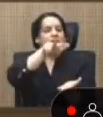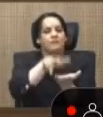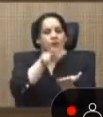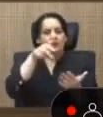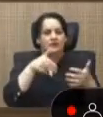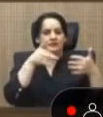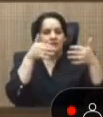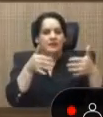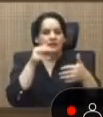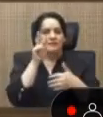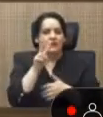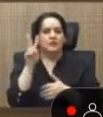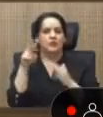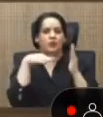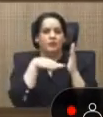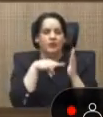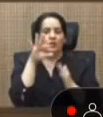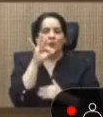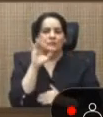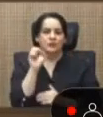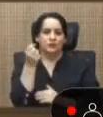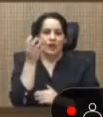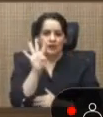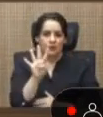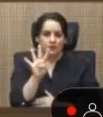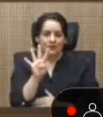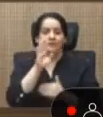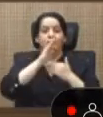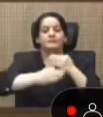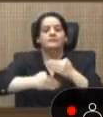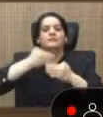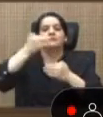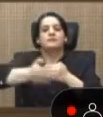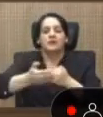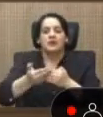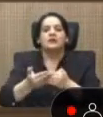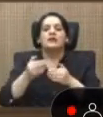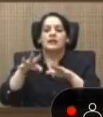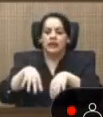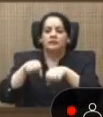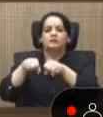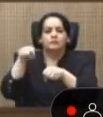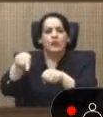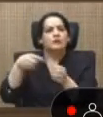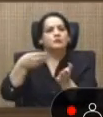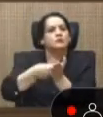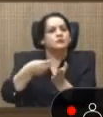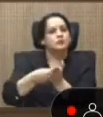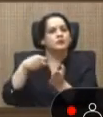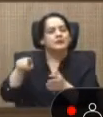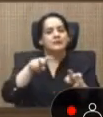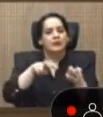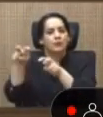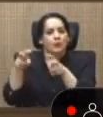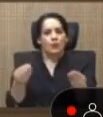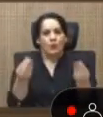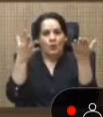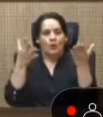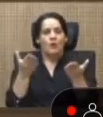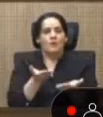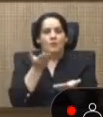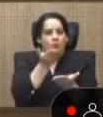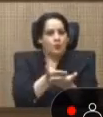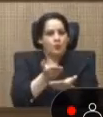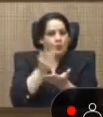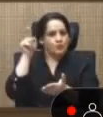22.914. Y que posteriormente se retome el subsidio del transporte público propuesto por el Ejecutivo, siempre y